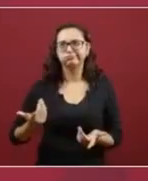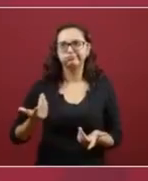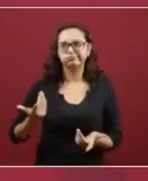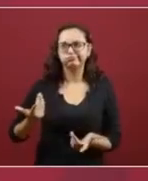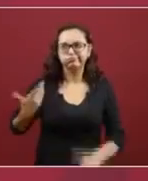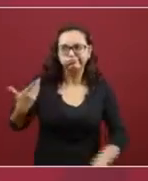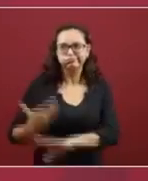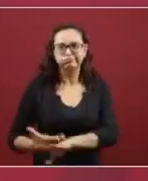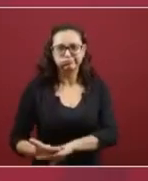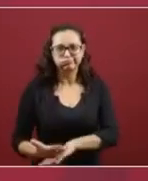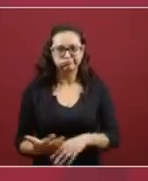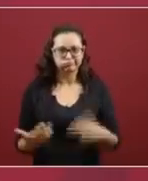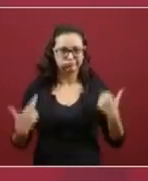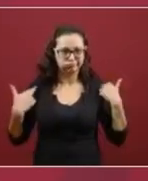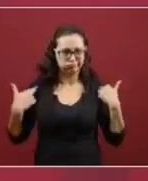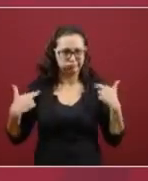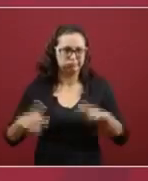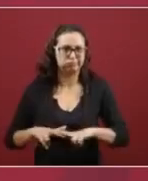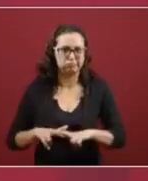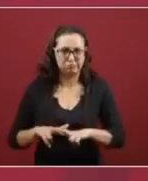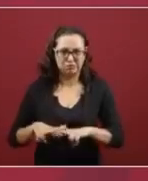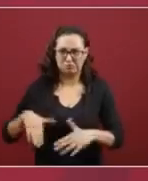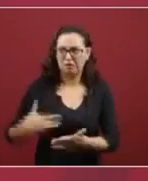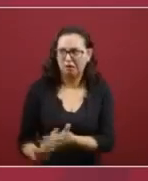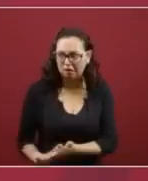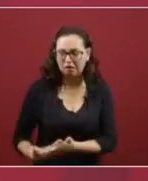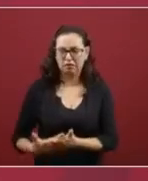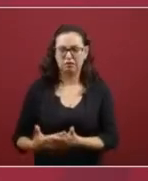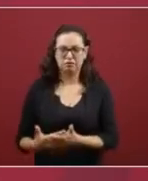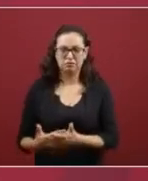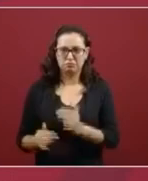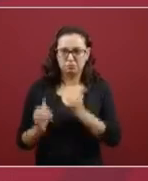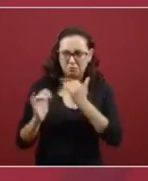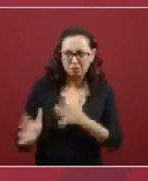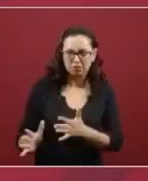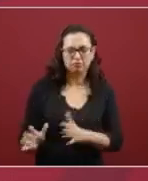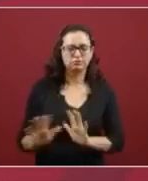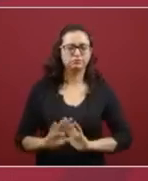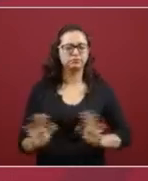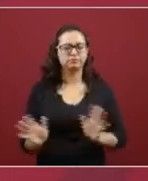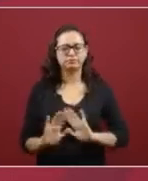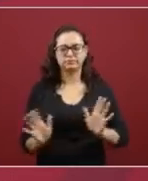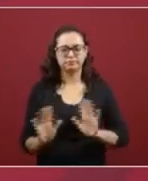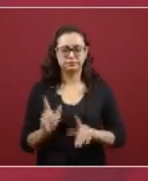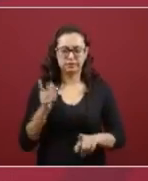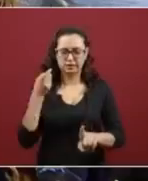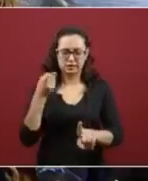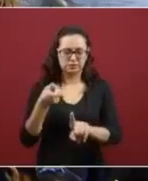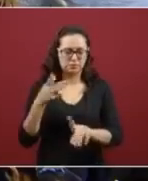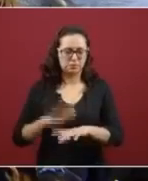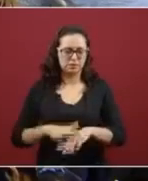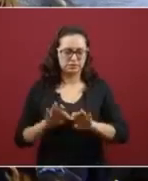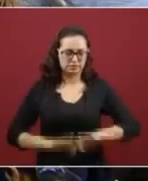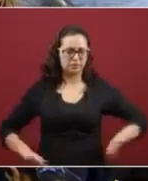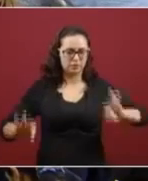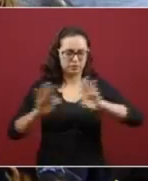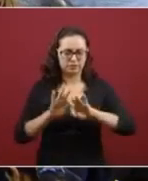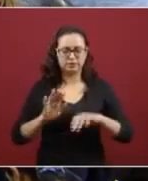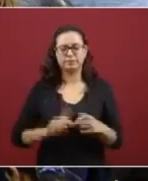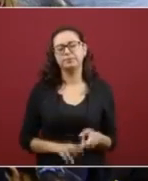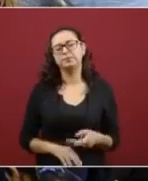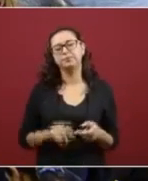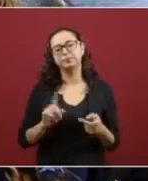dejar fuera a maestros. Eso es lo más importante. También preguntarle que